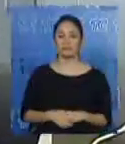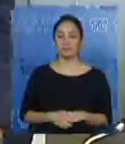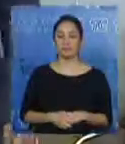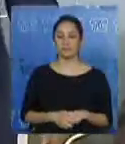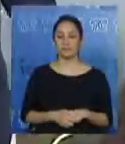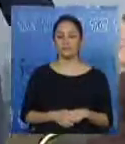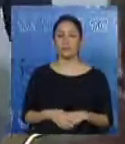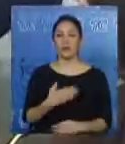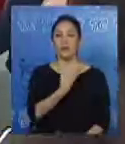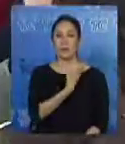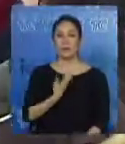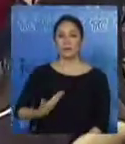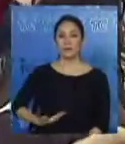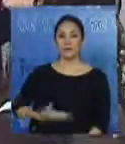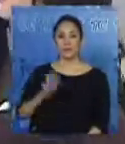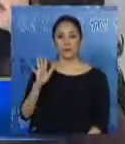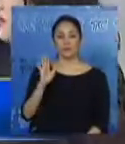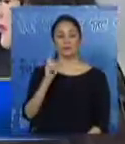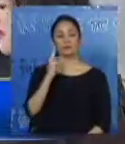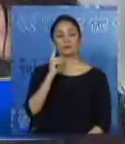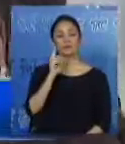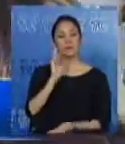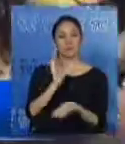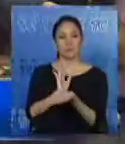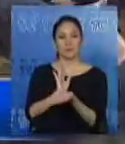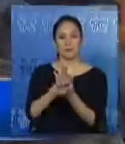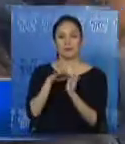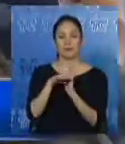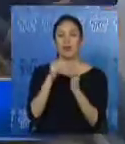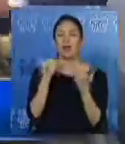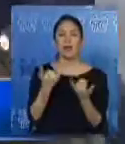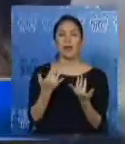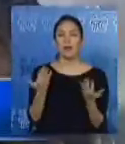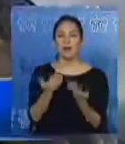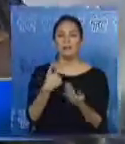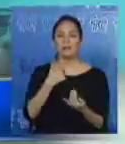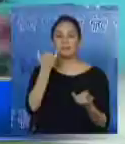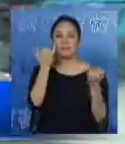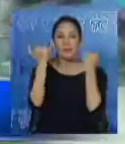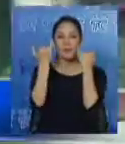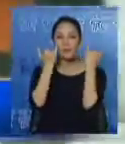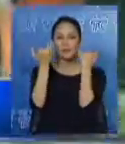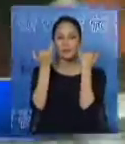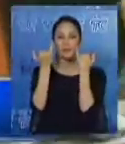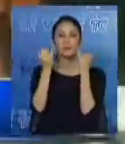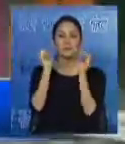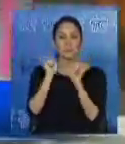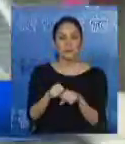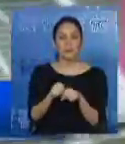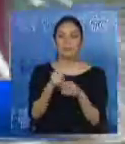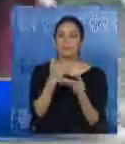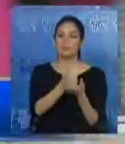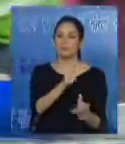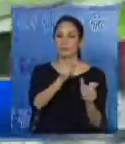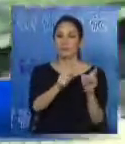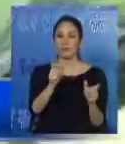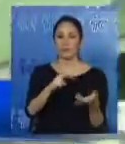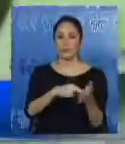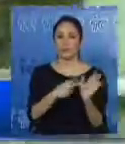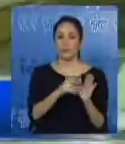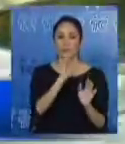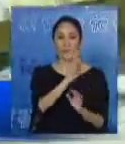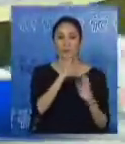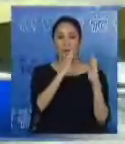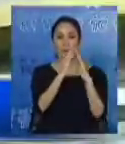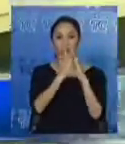El presidente del Consejo Directivo del IES, Richard Espinosa, planteó algunos mecanismos que se implementarán para ayudar a quienes perdieron o han visto